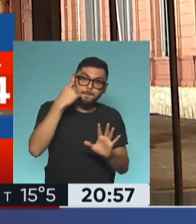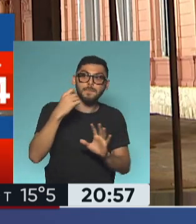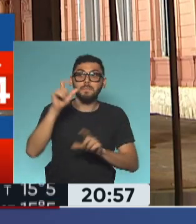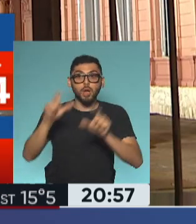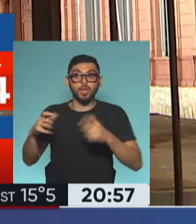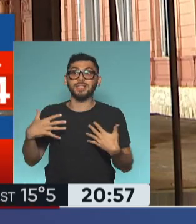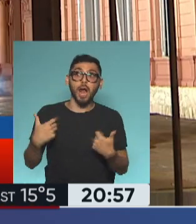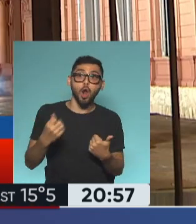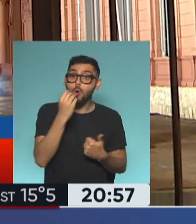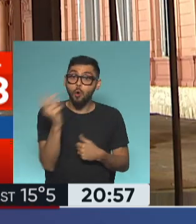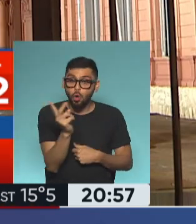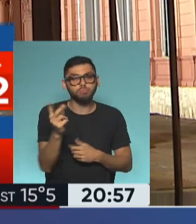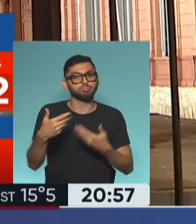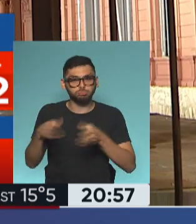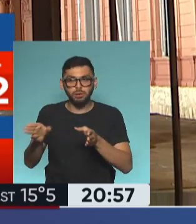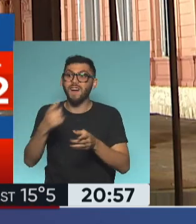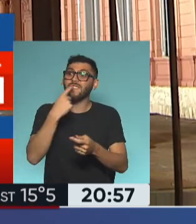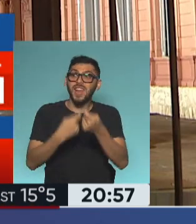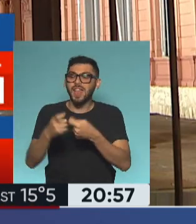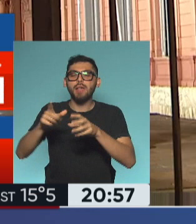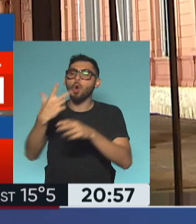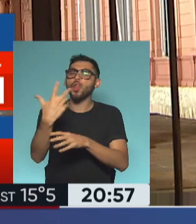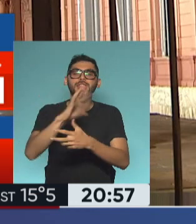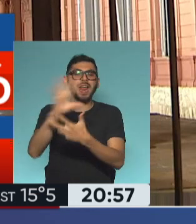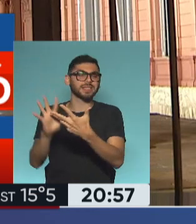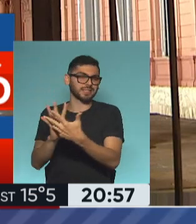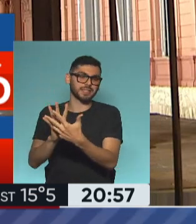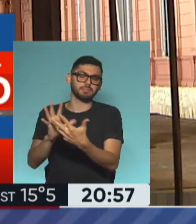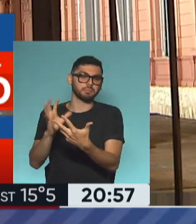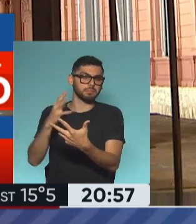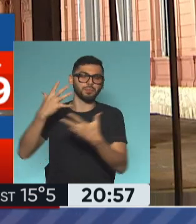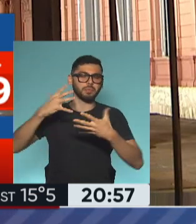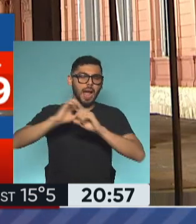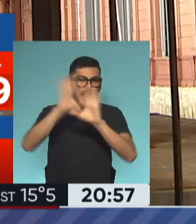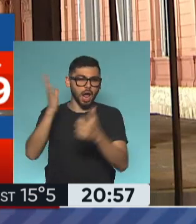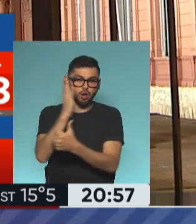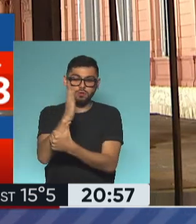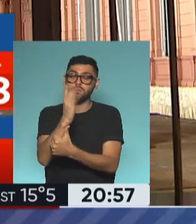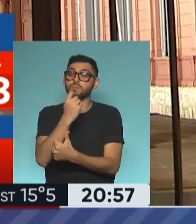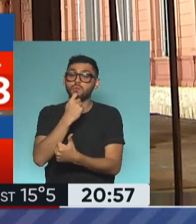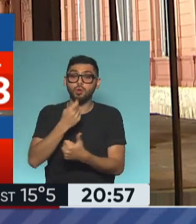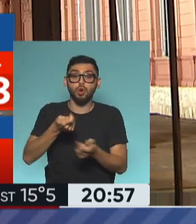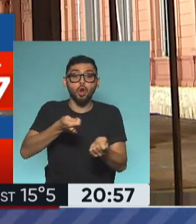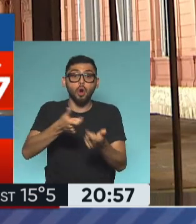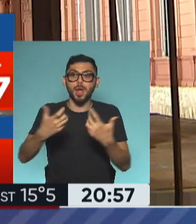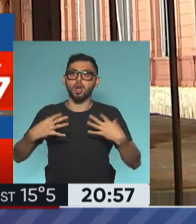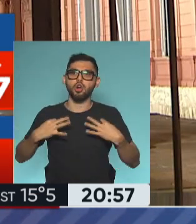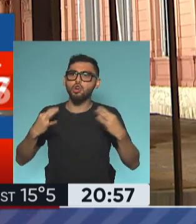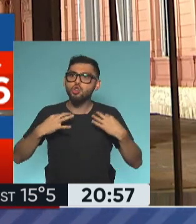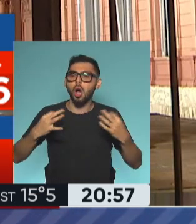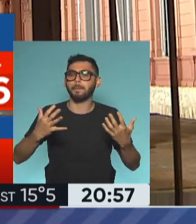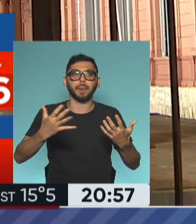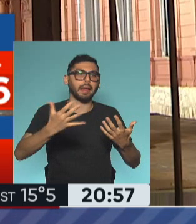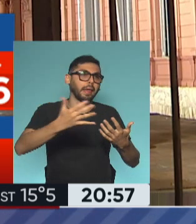lo que tiene que ver con ferreterías. Esos son como los 3 grandes segmentos, es decir, la compra de ropas, bueno, todo lo que